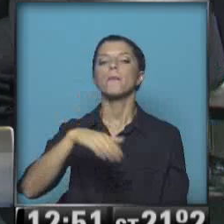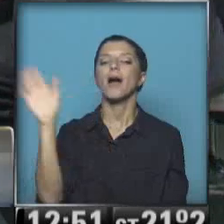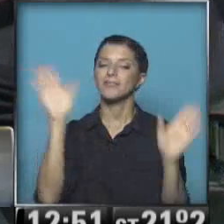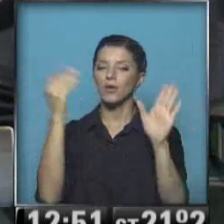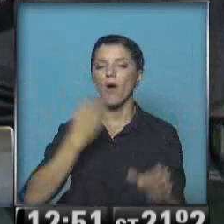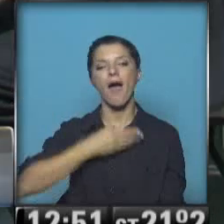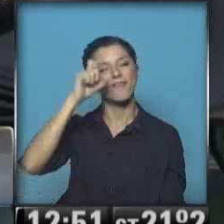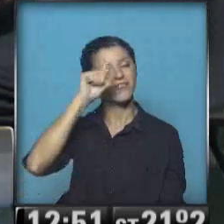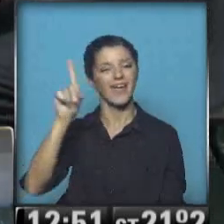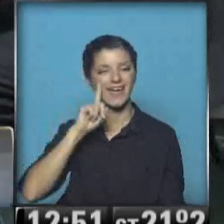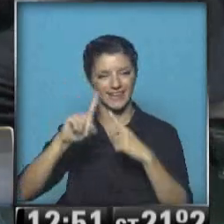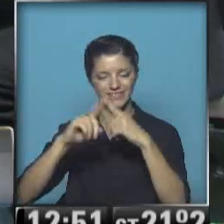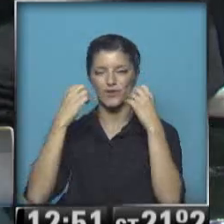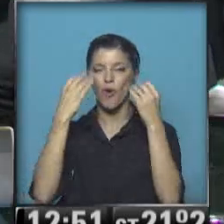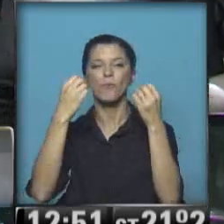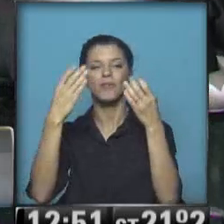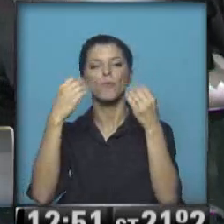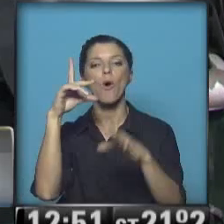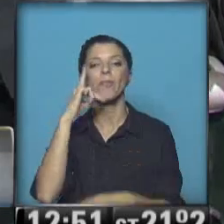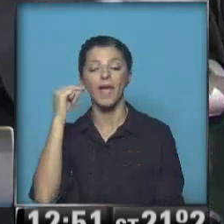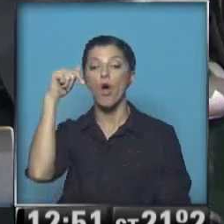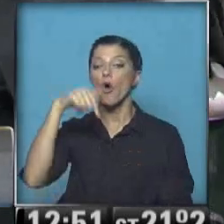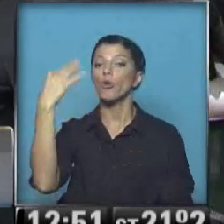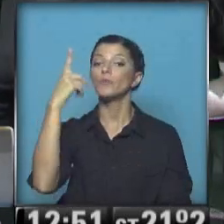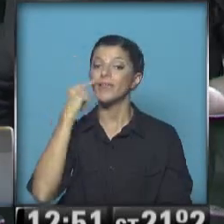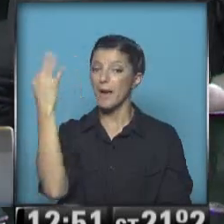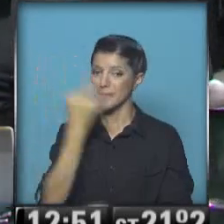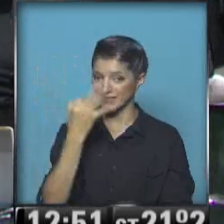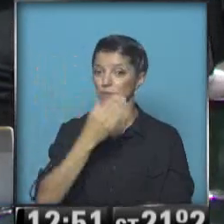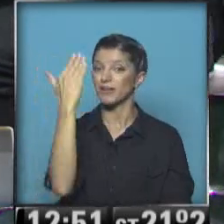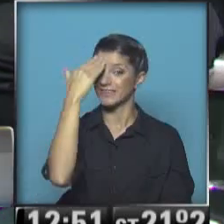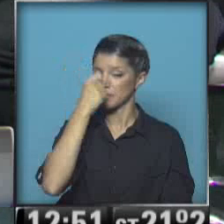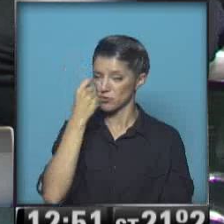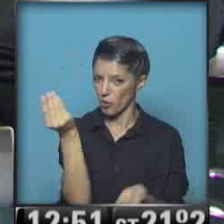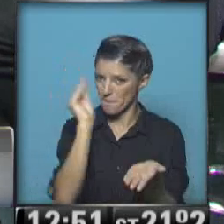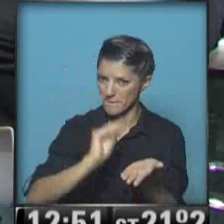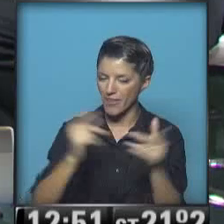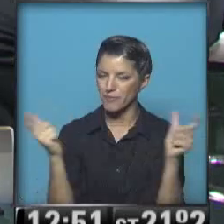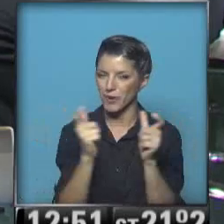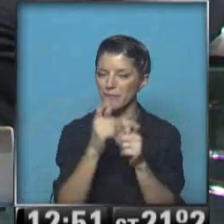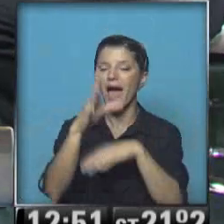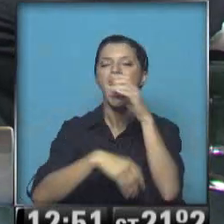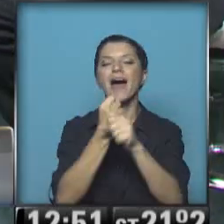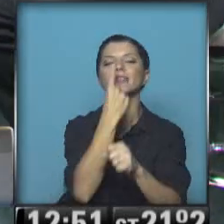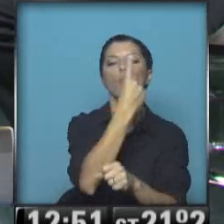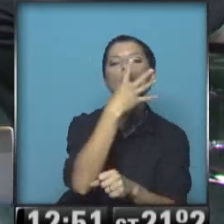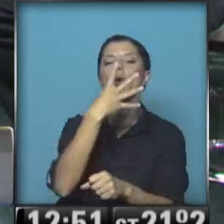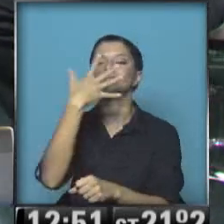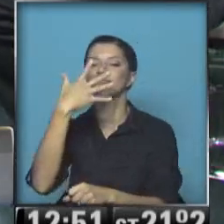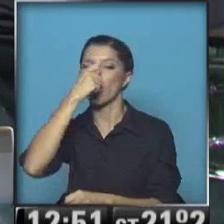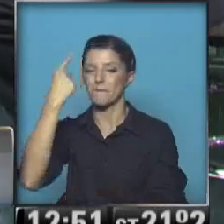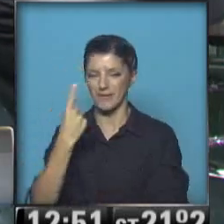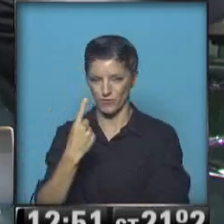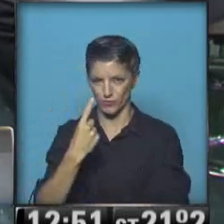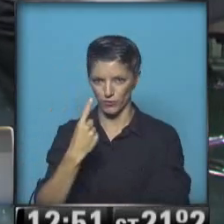qué F va muy buenos días Bueno una jornada especial Porque vamos a tener 15 minutos más de programa vamos a estar hasta las 133:45 aquí en visión